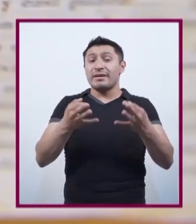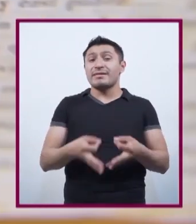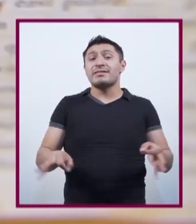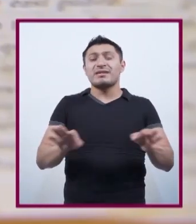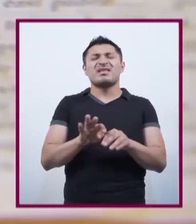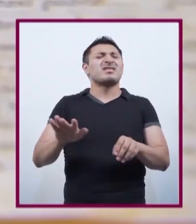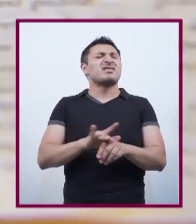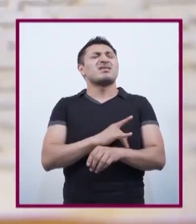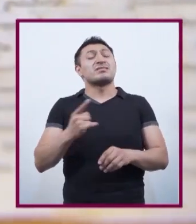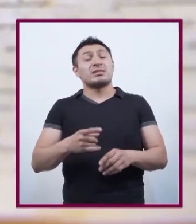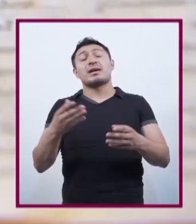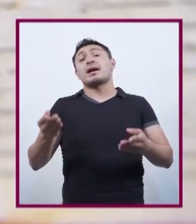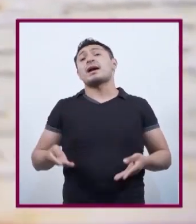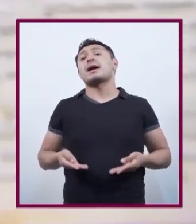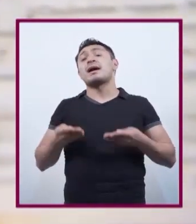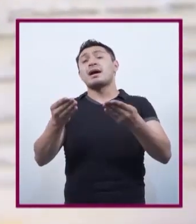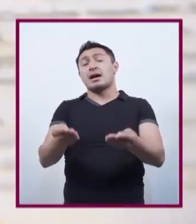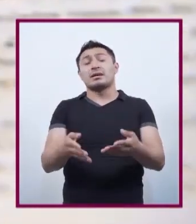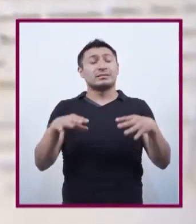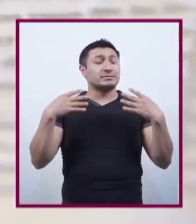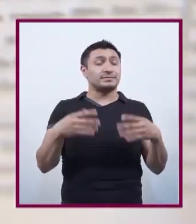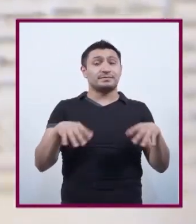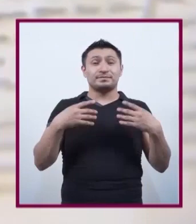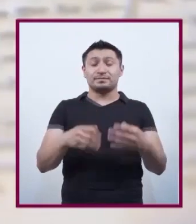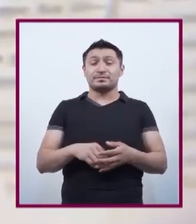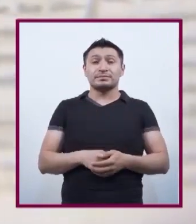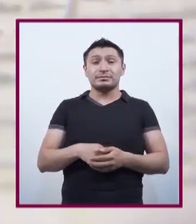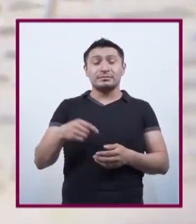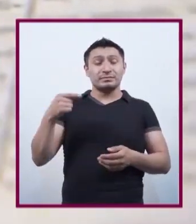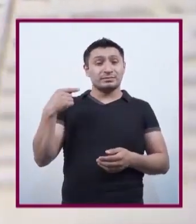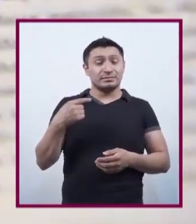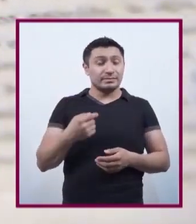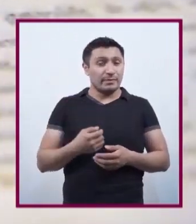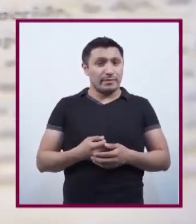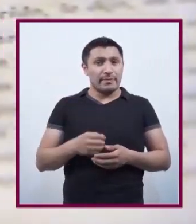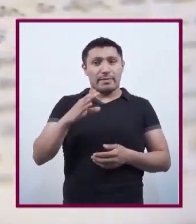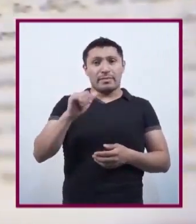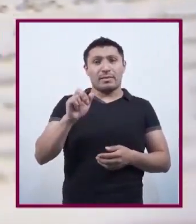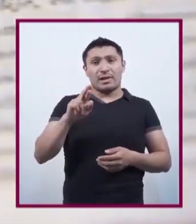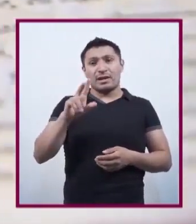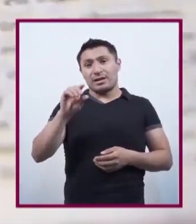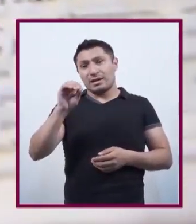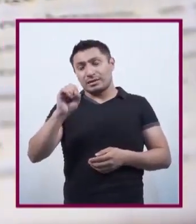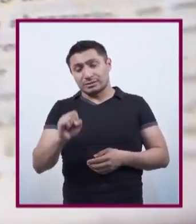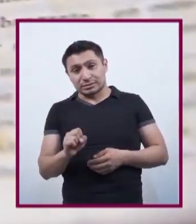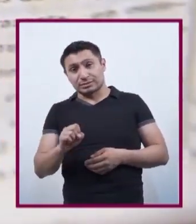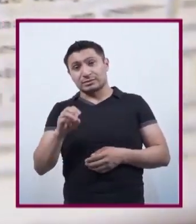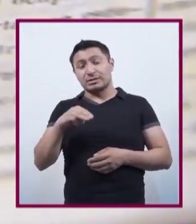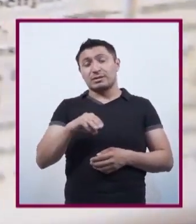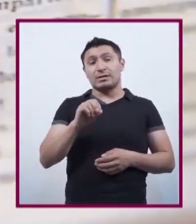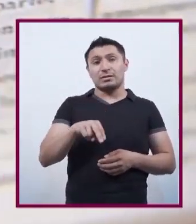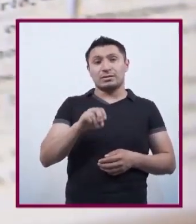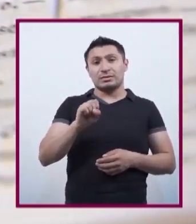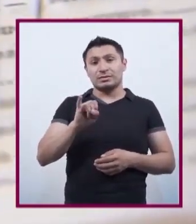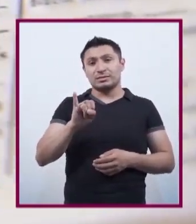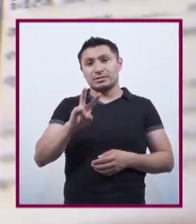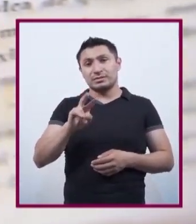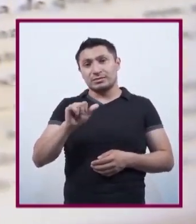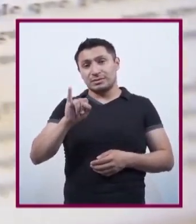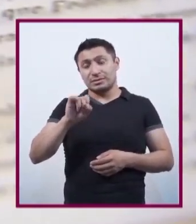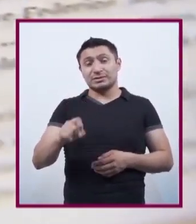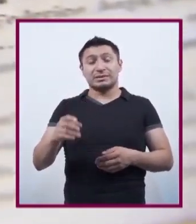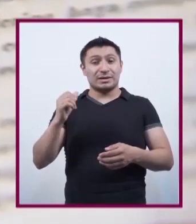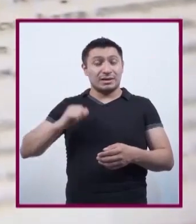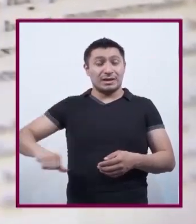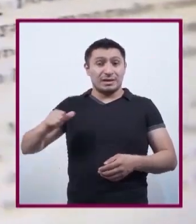boletín. Es un material muy importante porque es el folletín del decimonónico, en el cual Carlos Monsiváis por ahí llamó